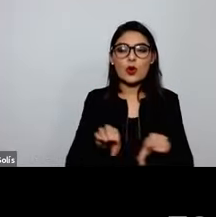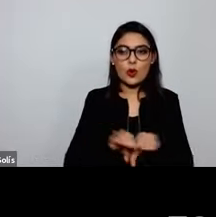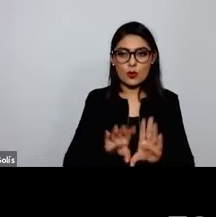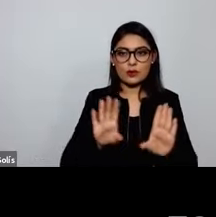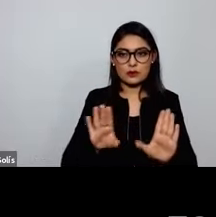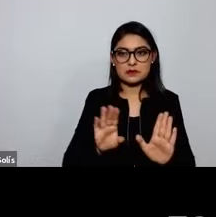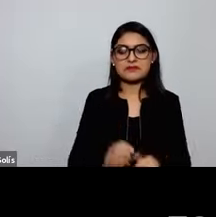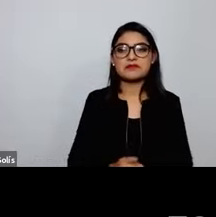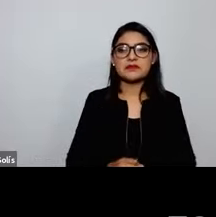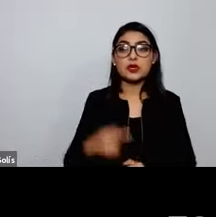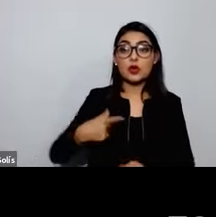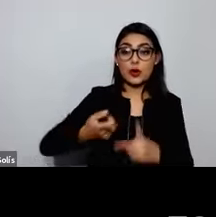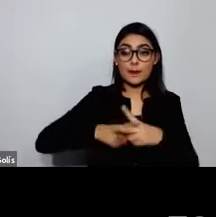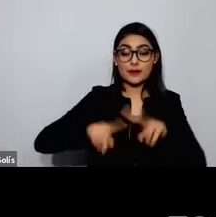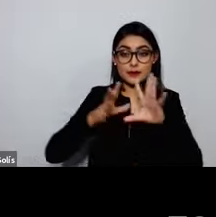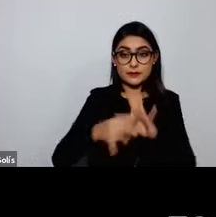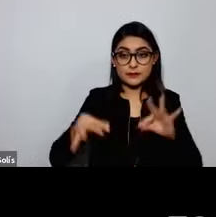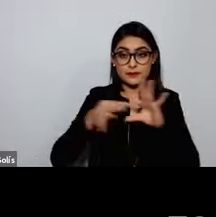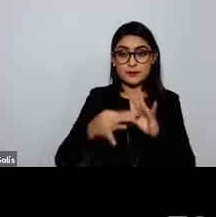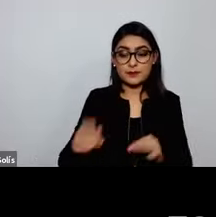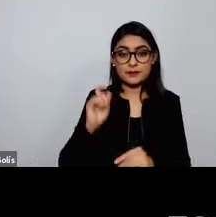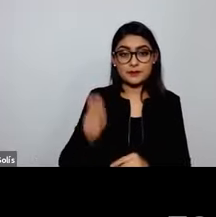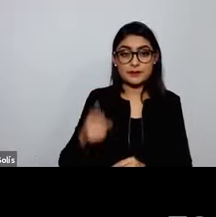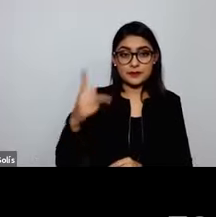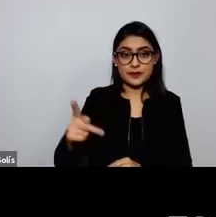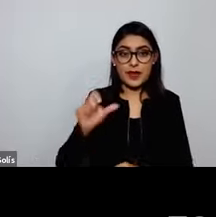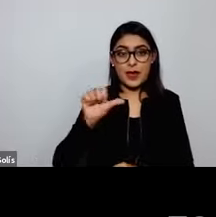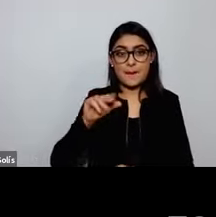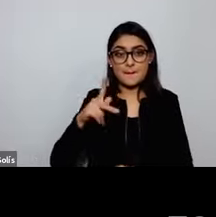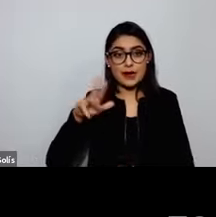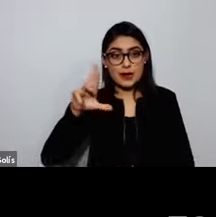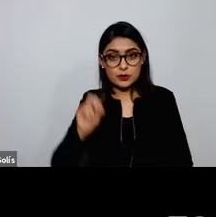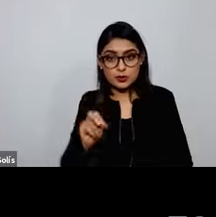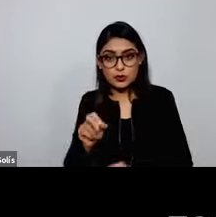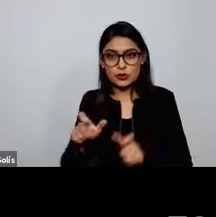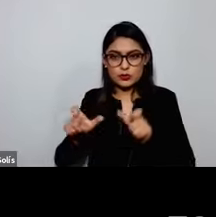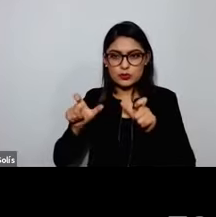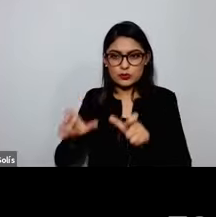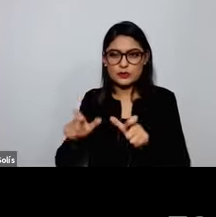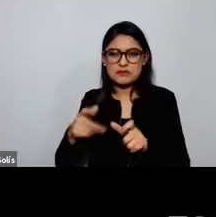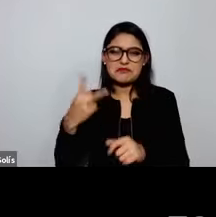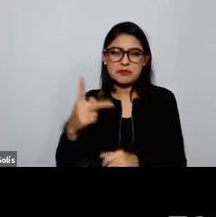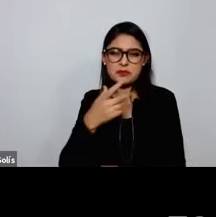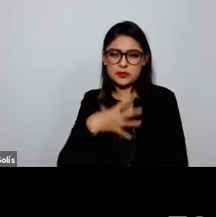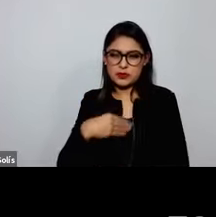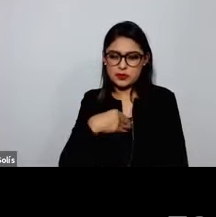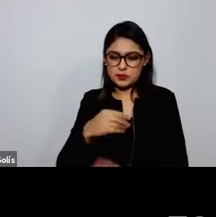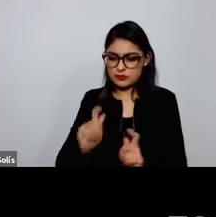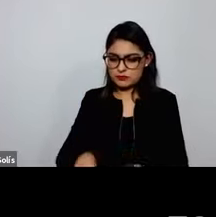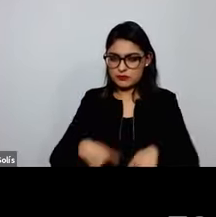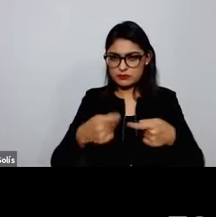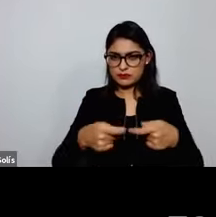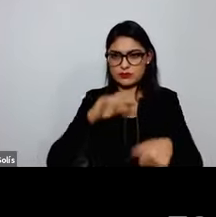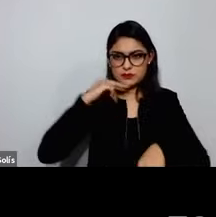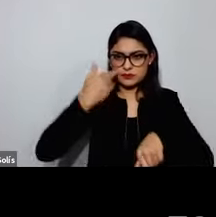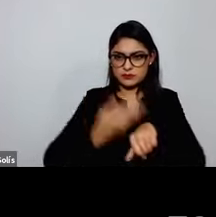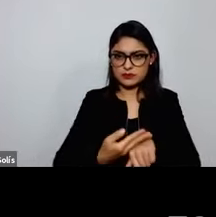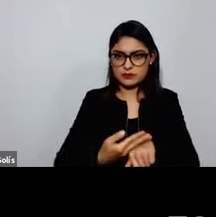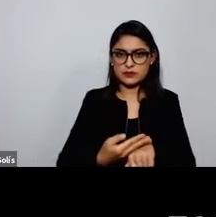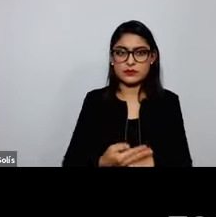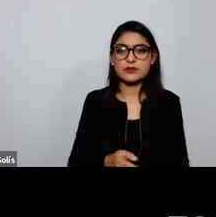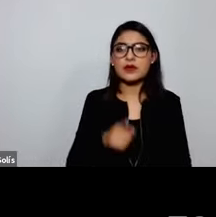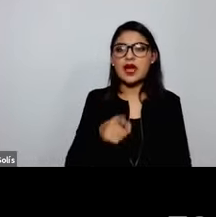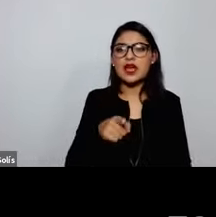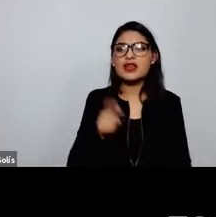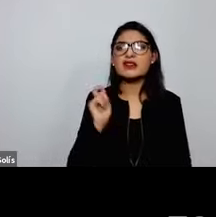custodia. Se trata del amparo en revisión 331 diagonal 2019. Los hechos, se trata de